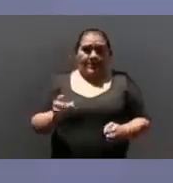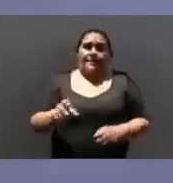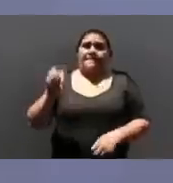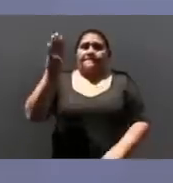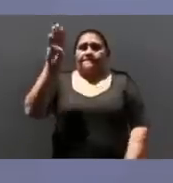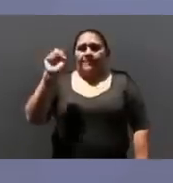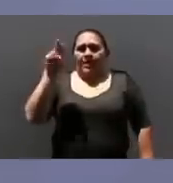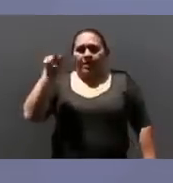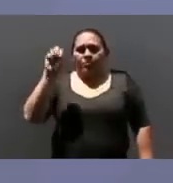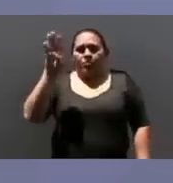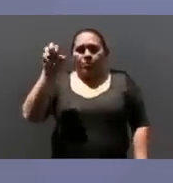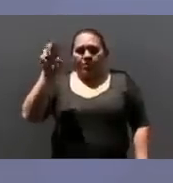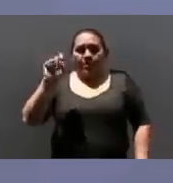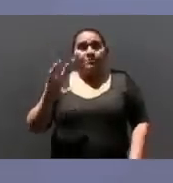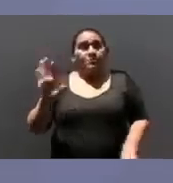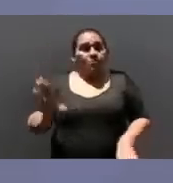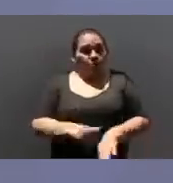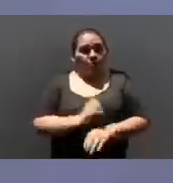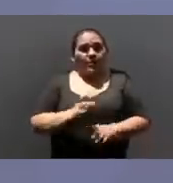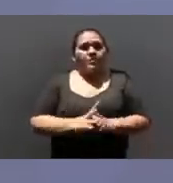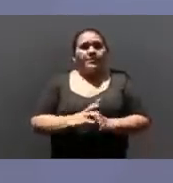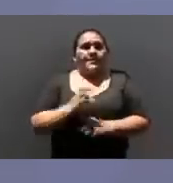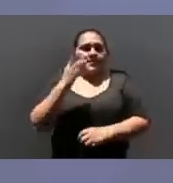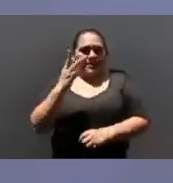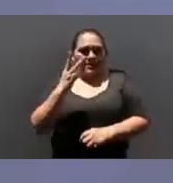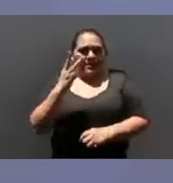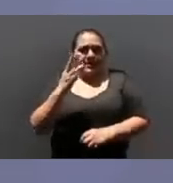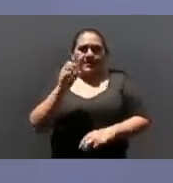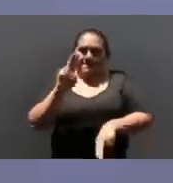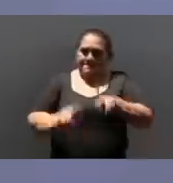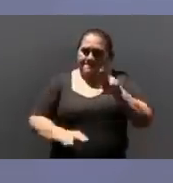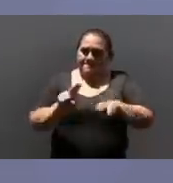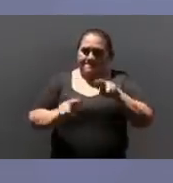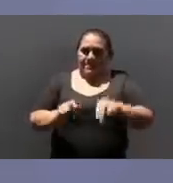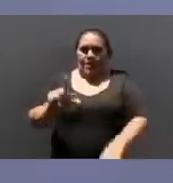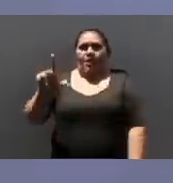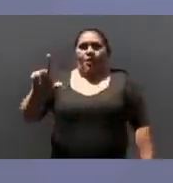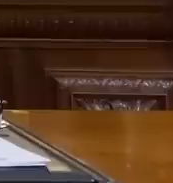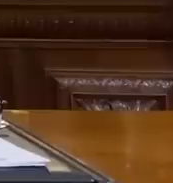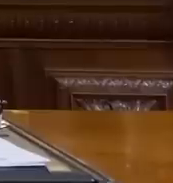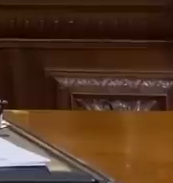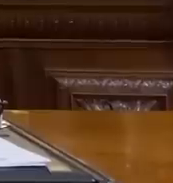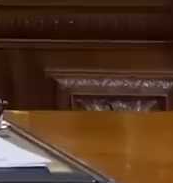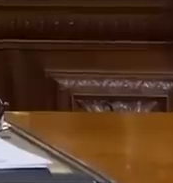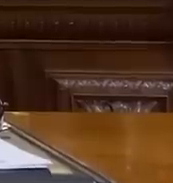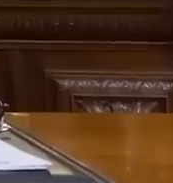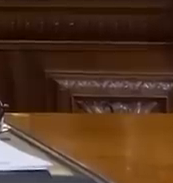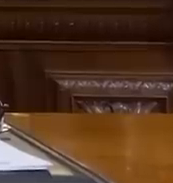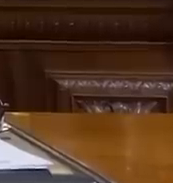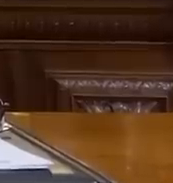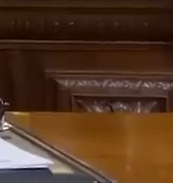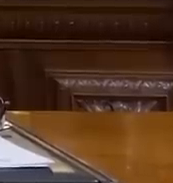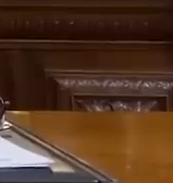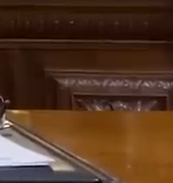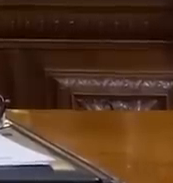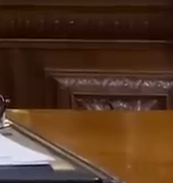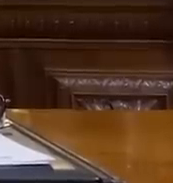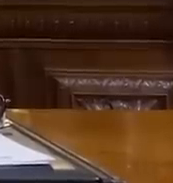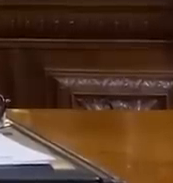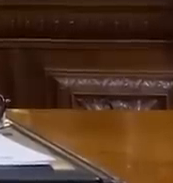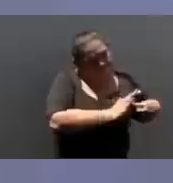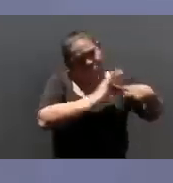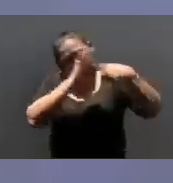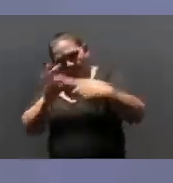porque esto lo estamos haciendo entre los tres órdenes de gobierno. Este es un proyecto que le presentamos al presidente, que